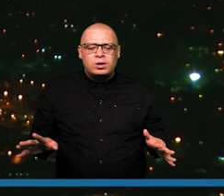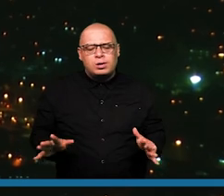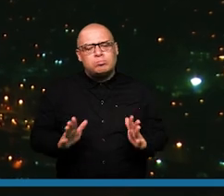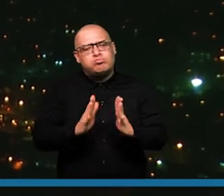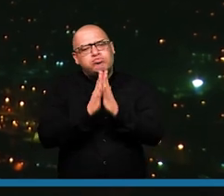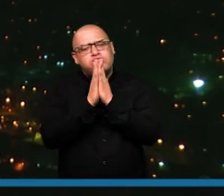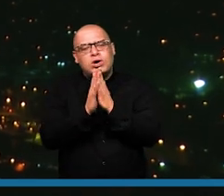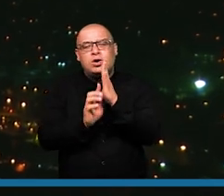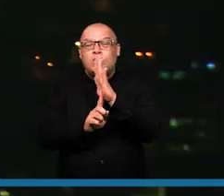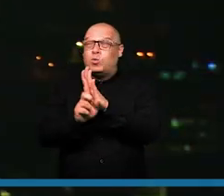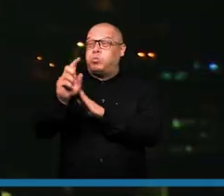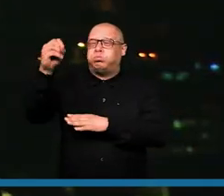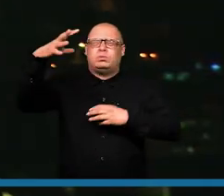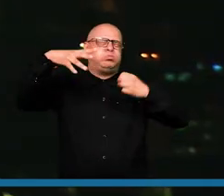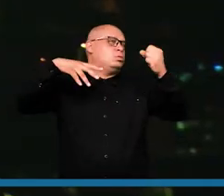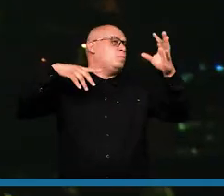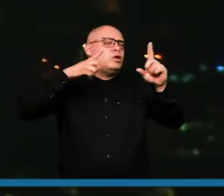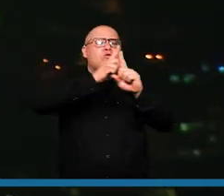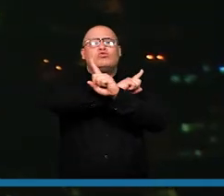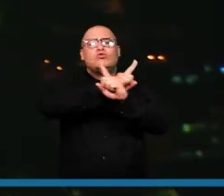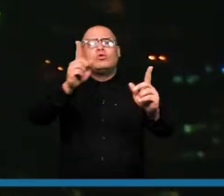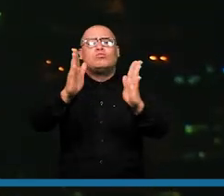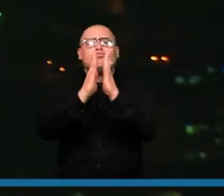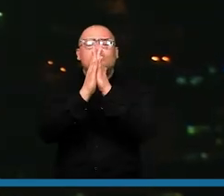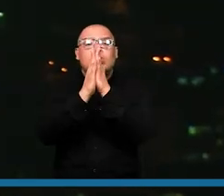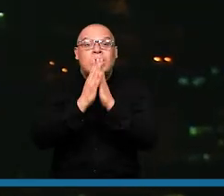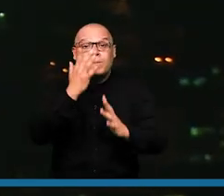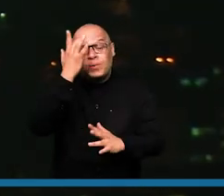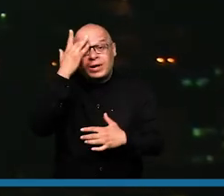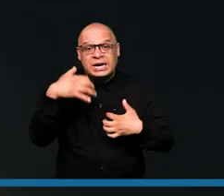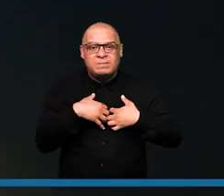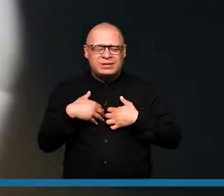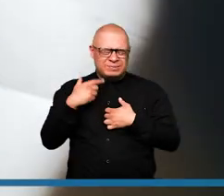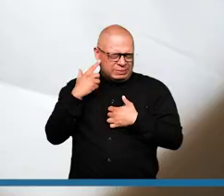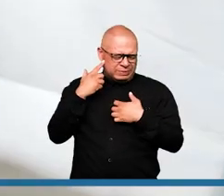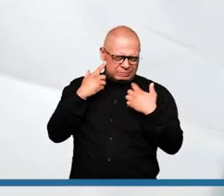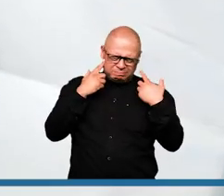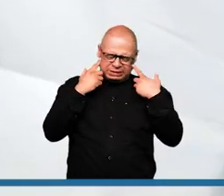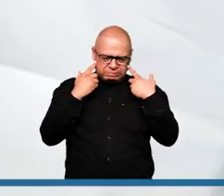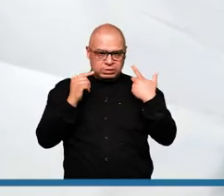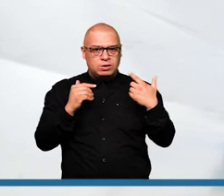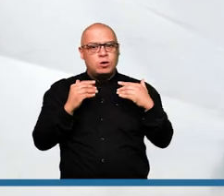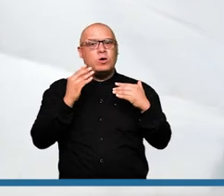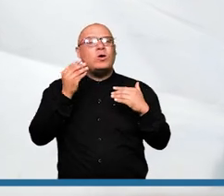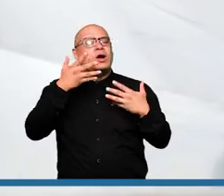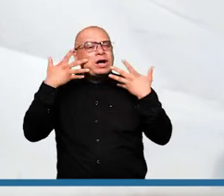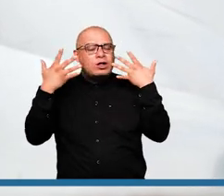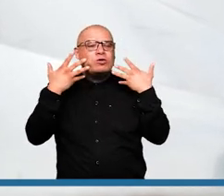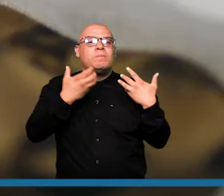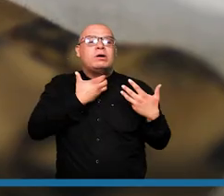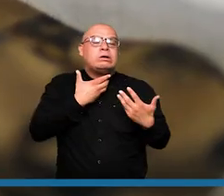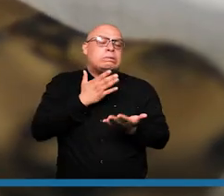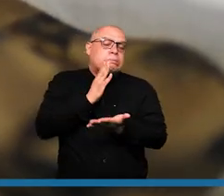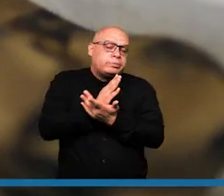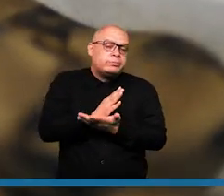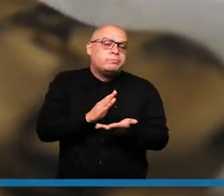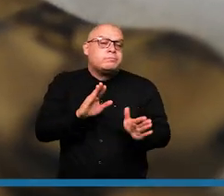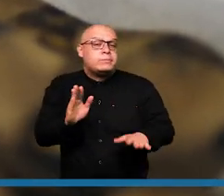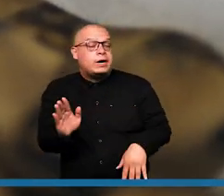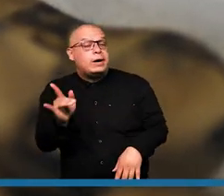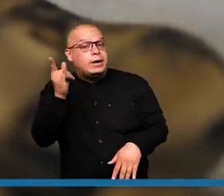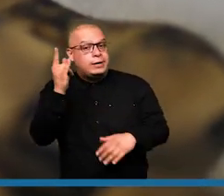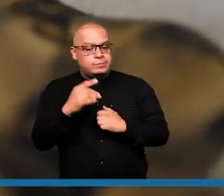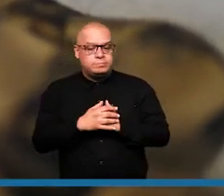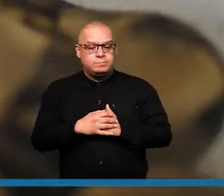uso de la pólvora, que afecta tanto a nuestra fauna silvestre como a la fauna doméstica. A través de la campaña de